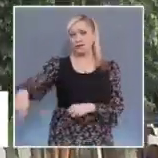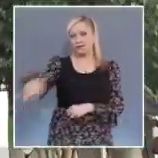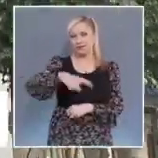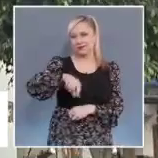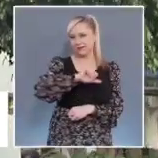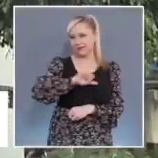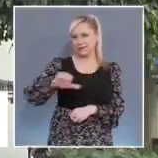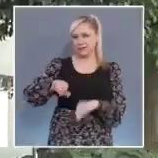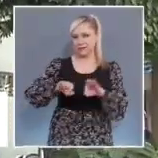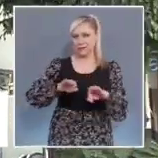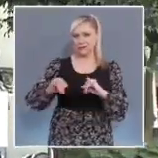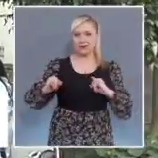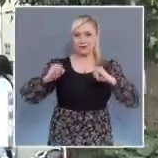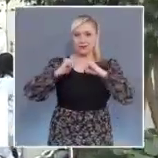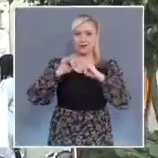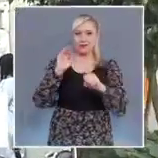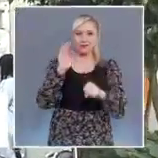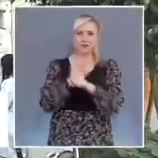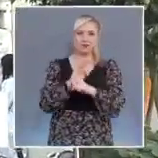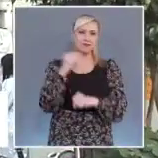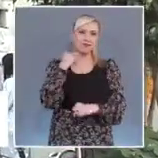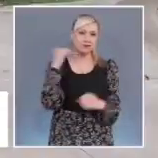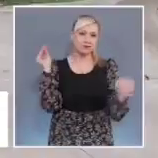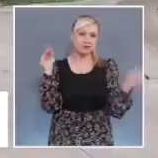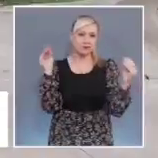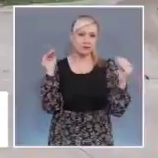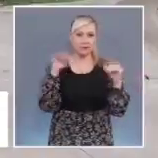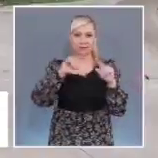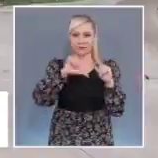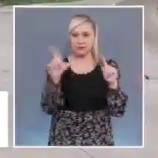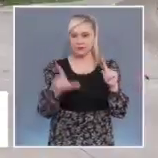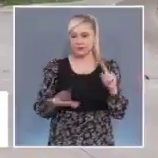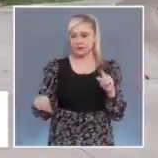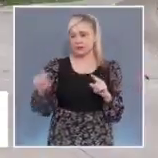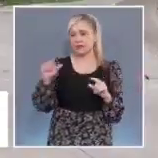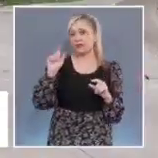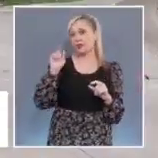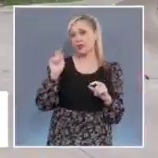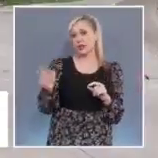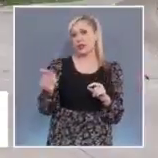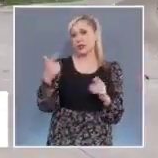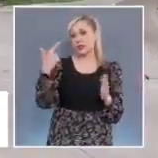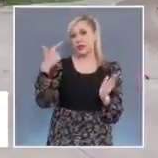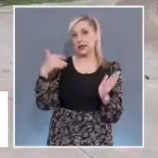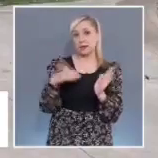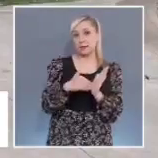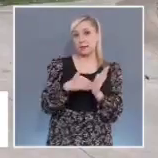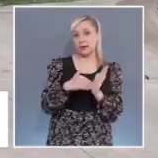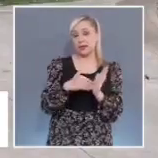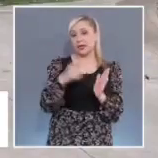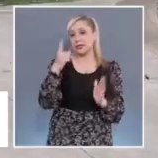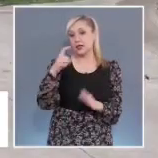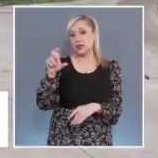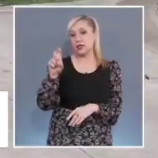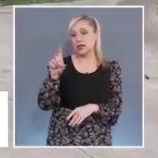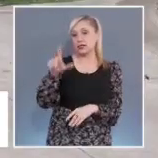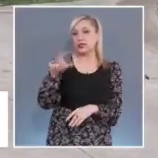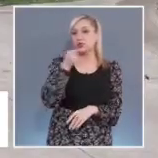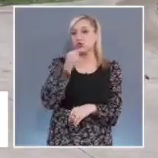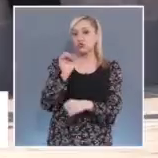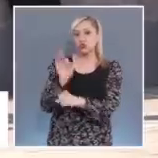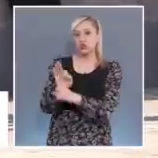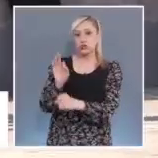Federal representa a estos 7,037 niñas, niños y adolescentes en materia de amparo, pero además apoya